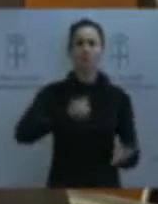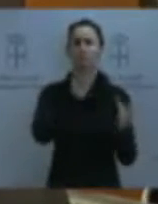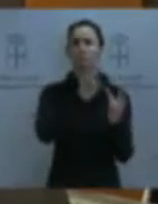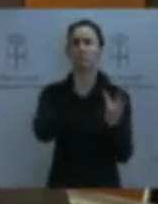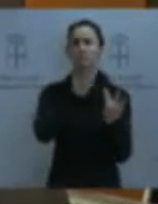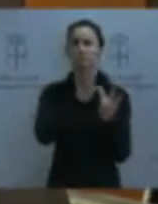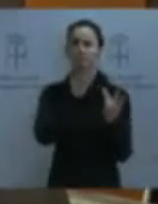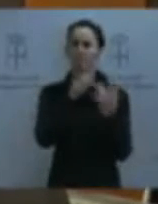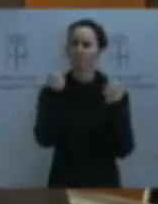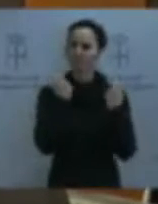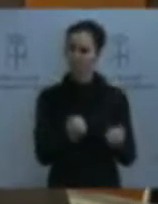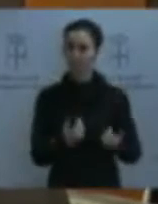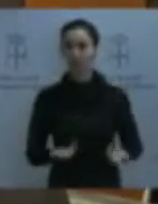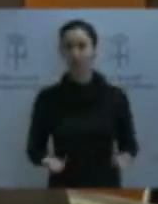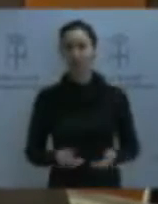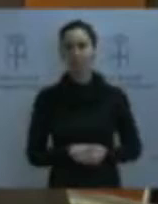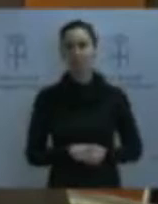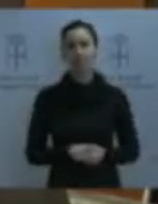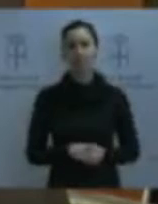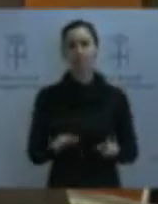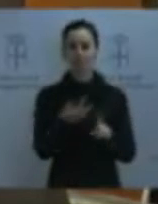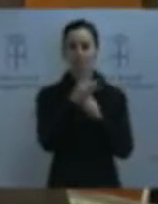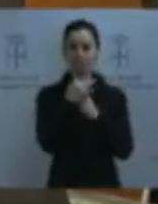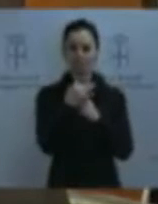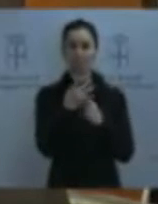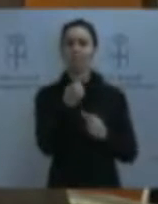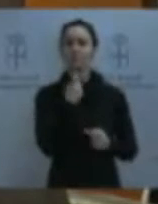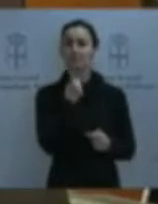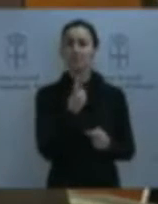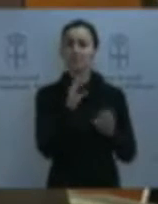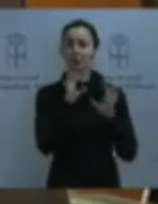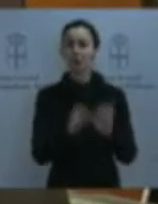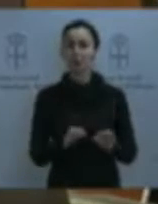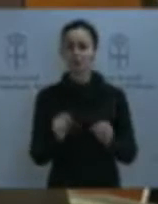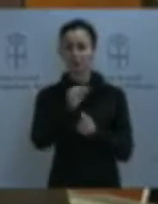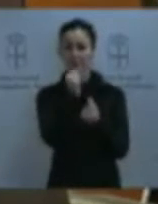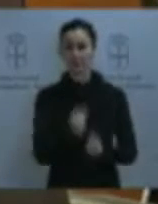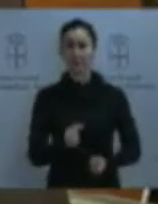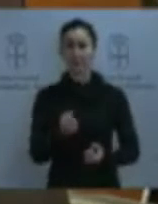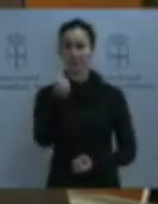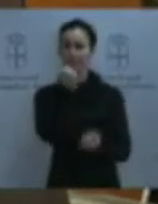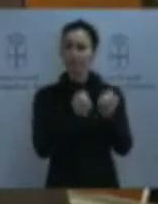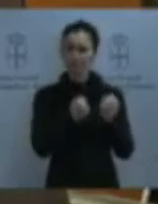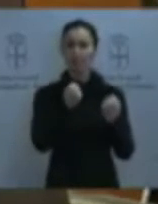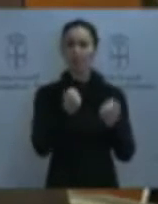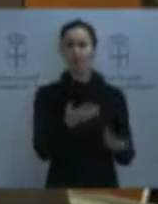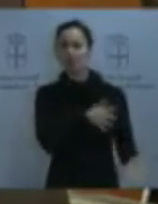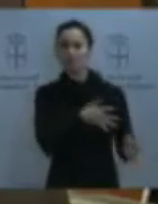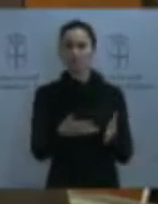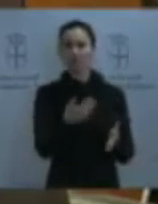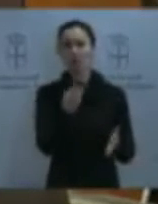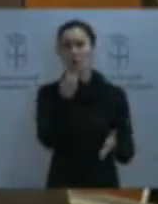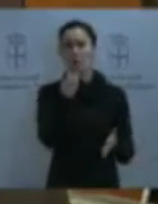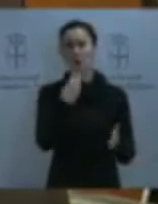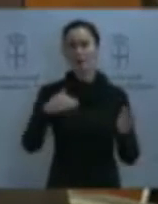La situación de dificultad financiera del grupo Duro Felguera, que afecta a una plantilla de casi 2.400 personas, se ha visto agravada por sus